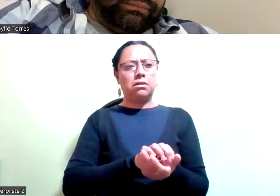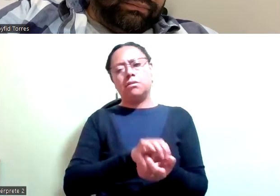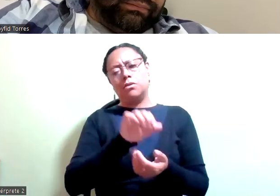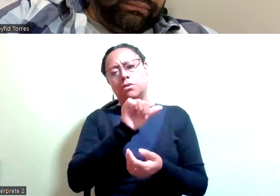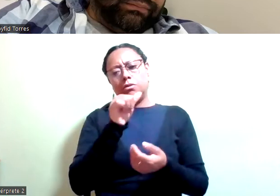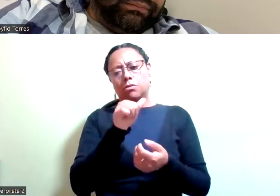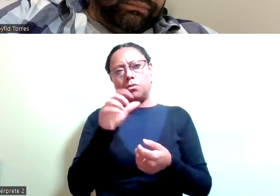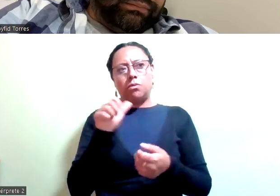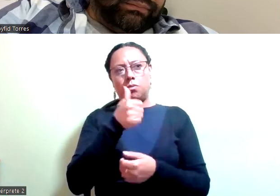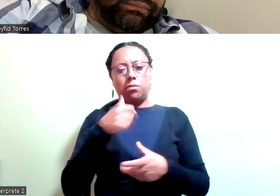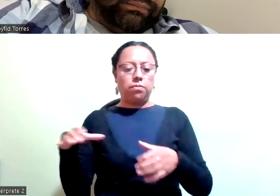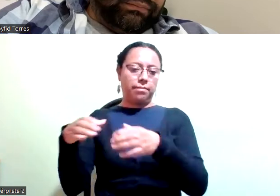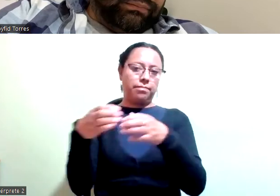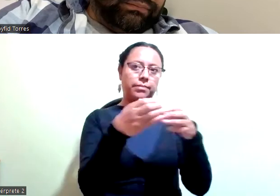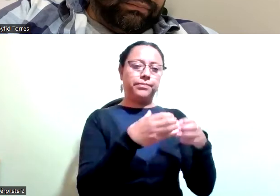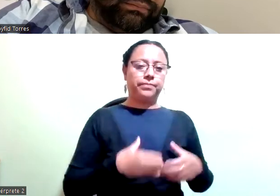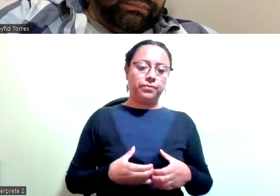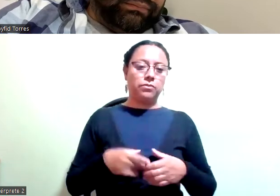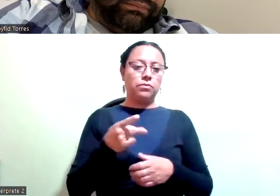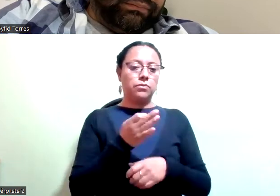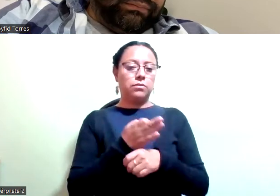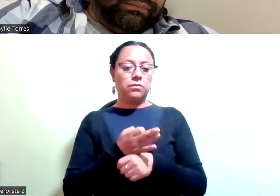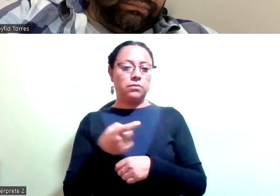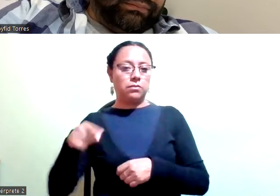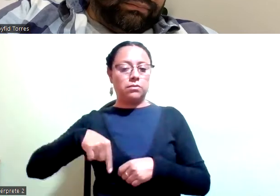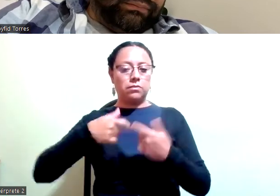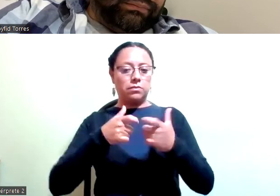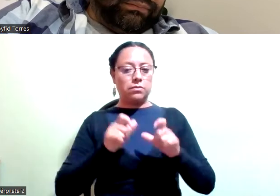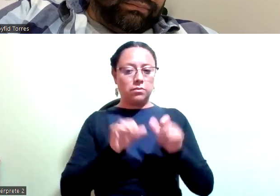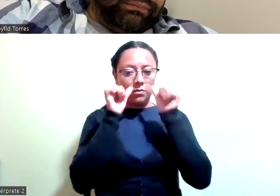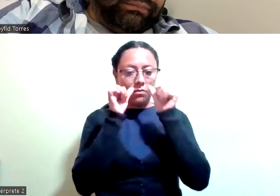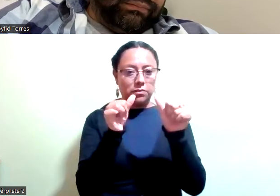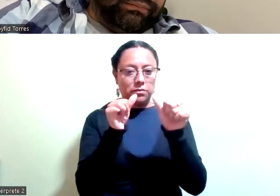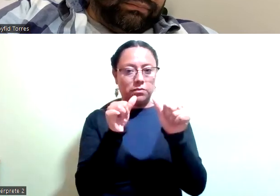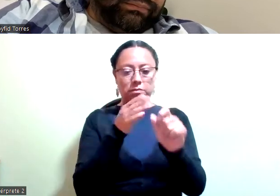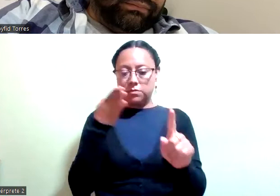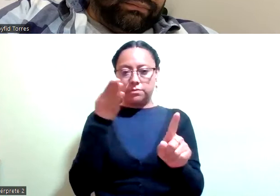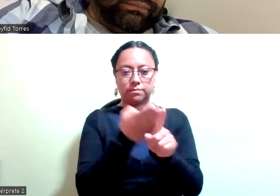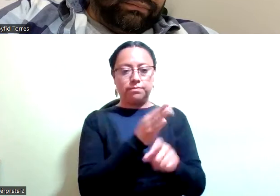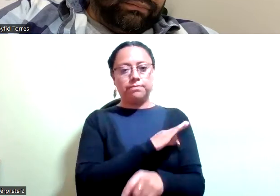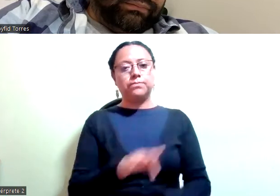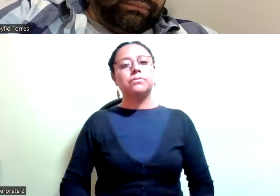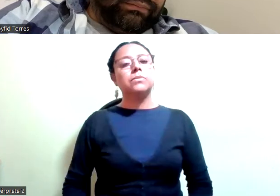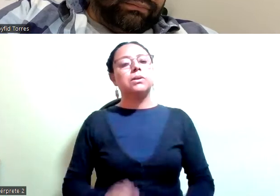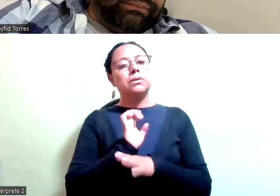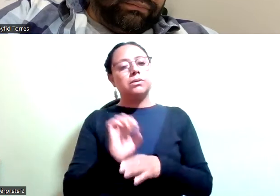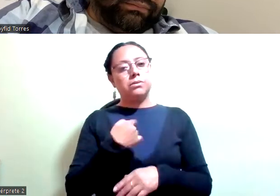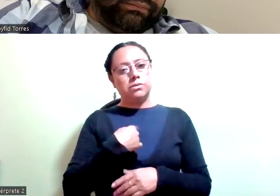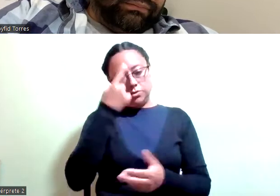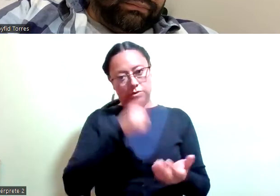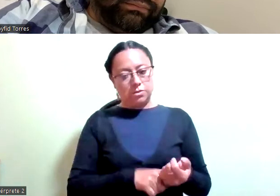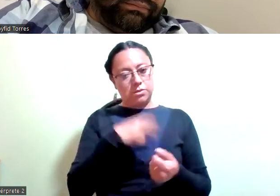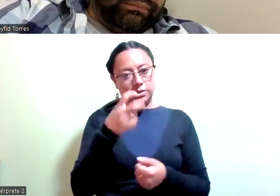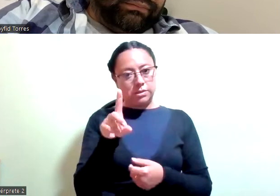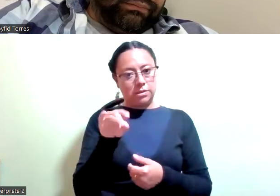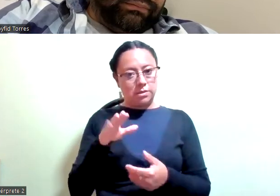sectores vulnerables y que son grupos de atención, digamos, específica. Entonces, me parece que este dictamen también